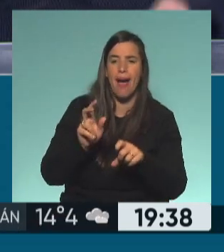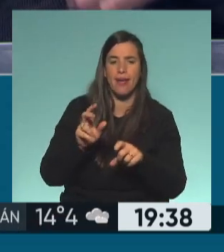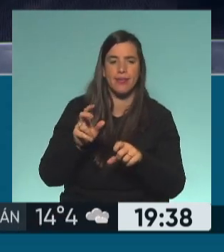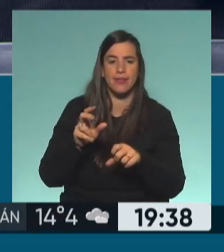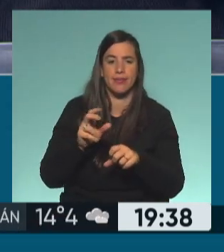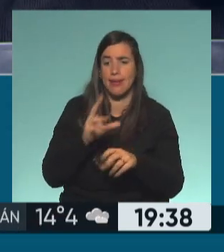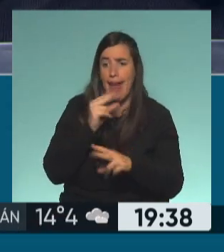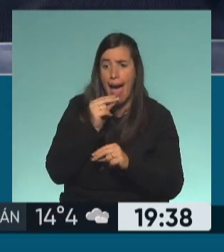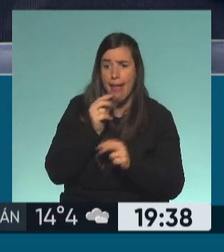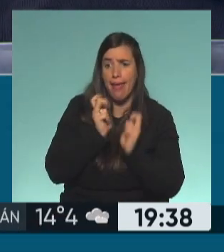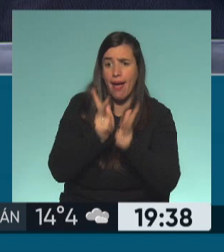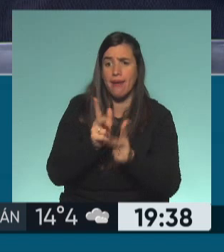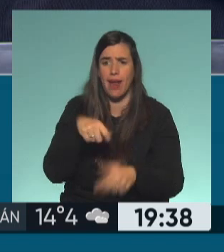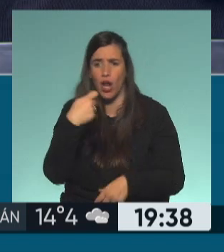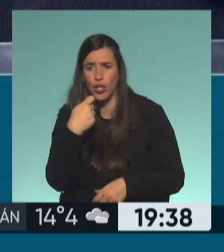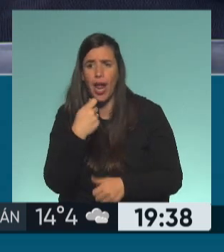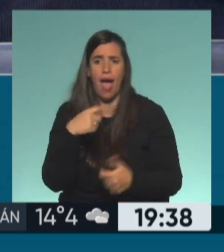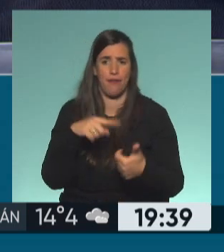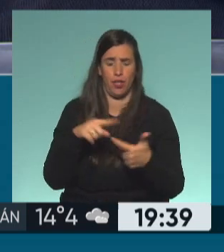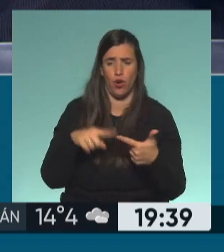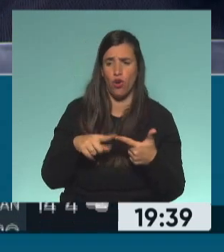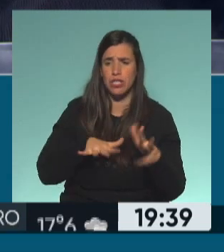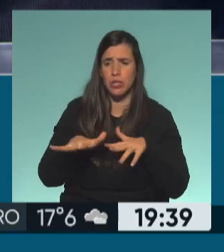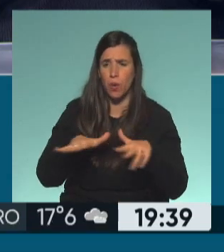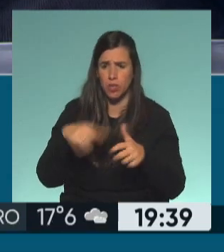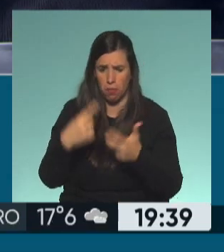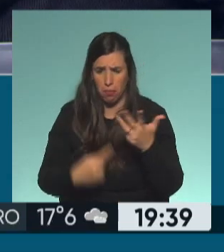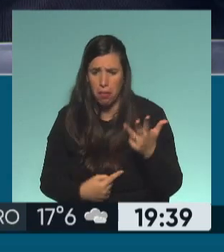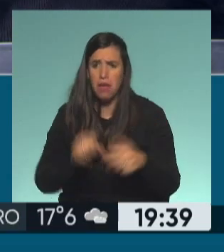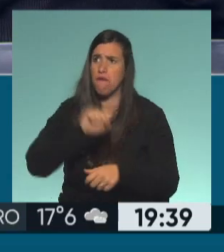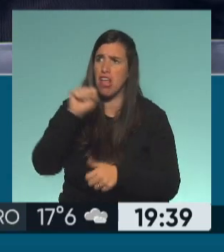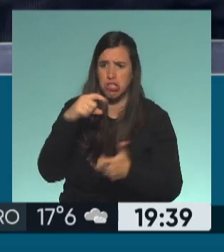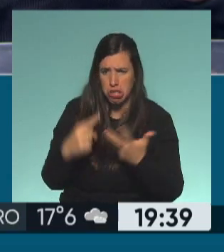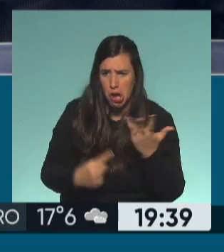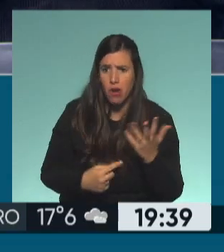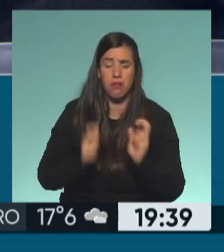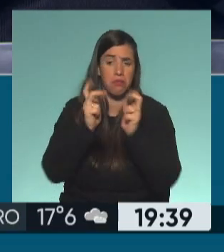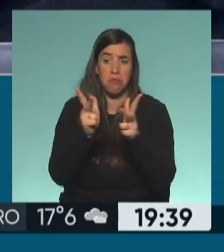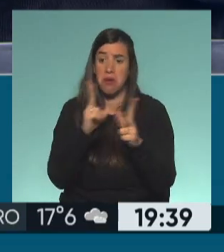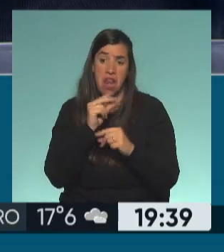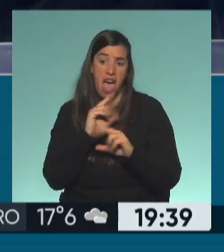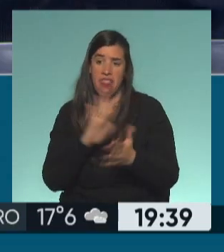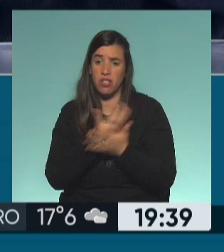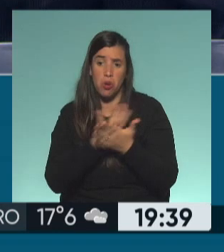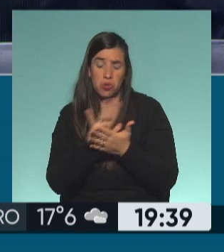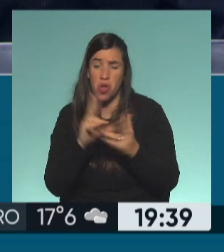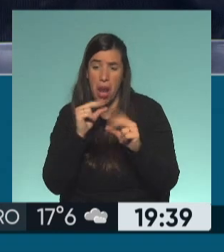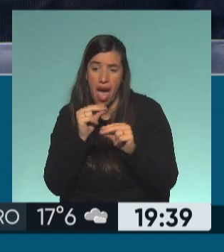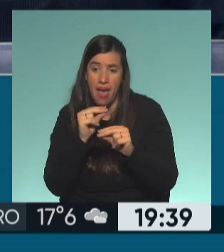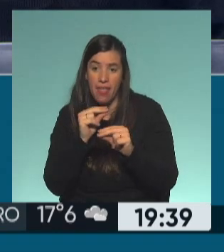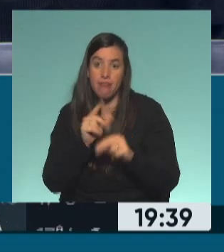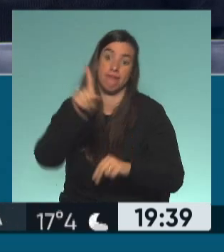o parece que la inflación se instala y no se podría hacer nada. Bueno, eso genera un enojo que, bueno, busca